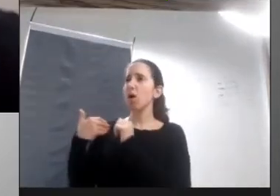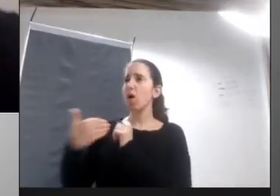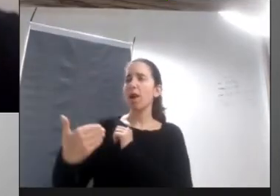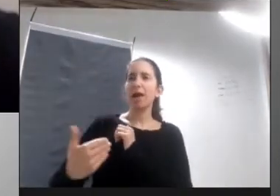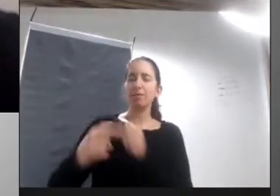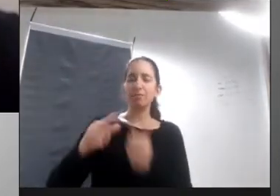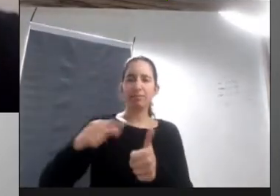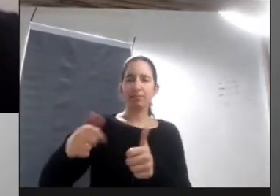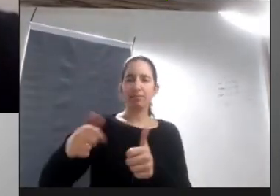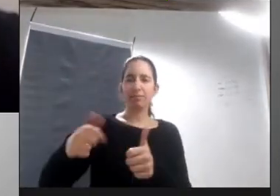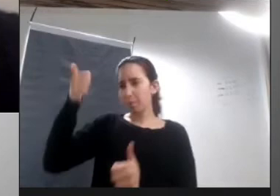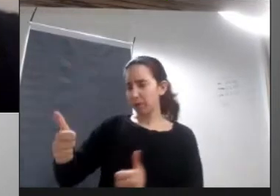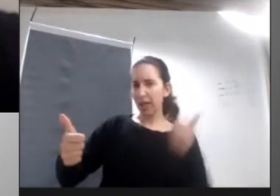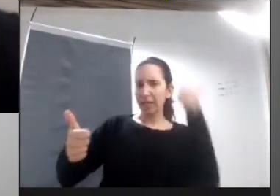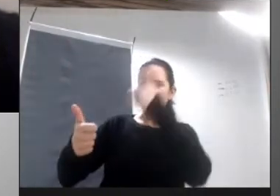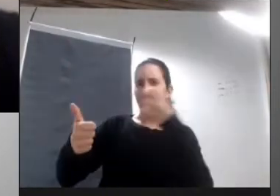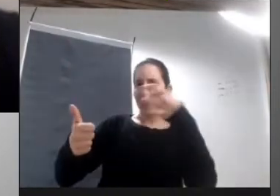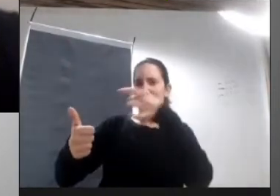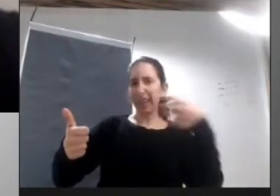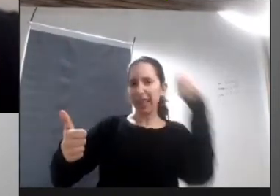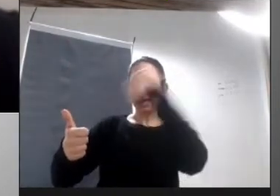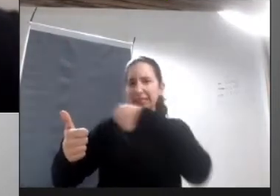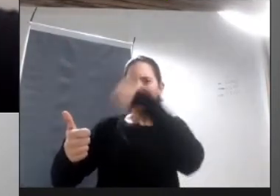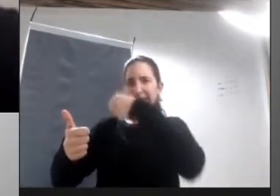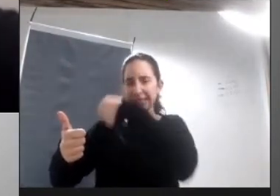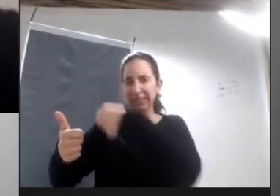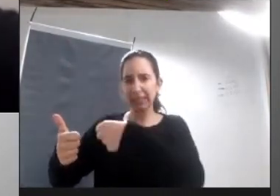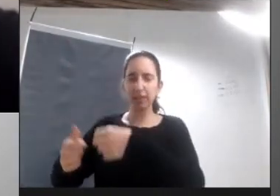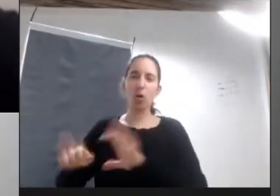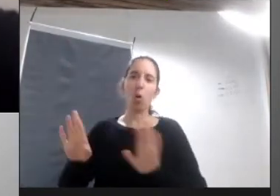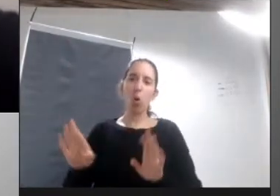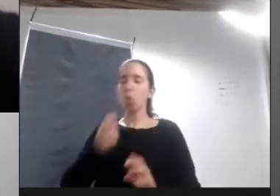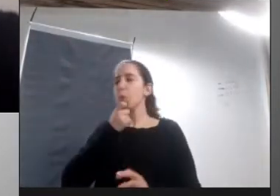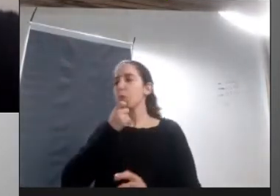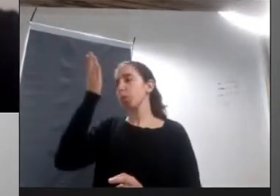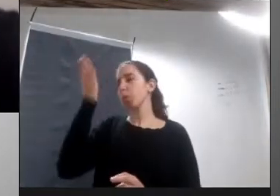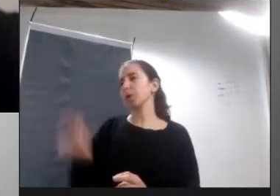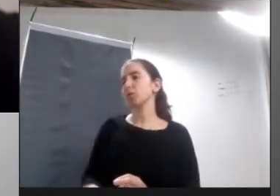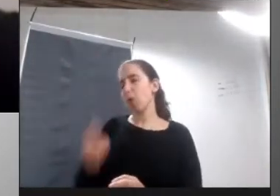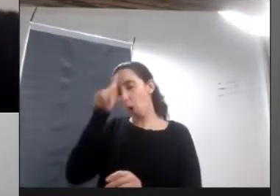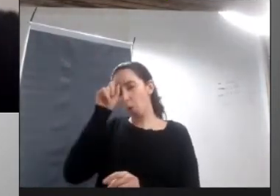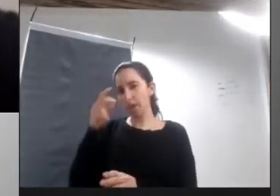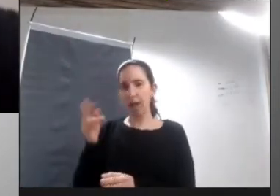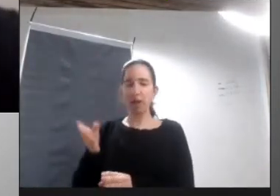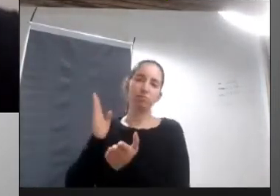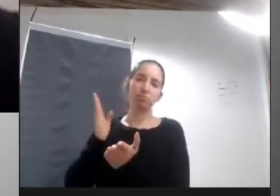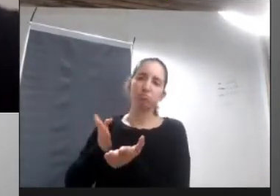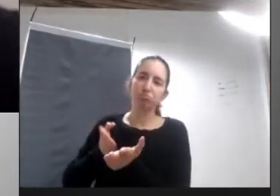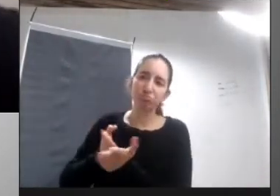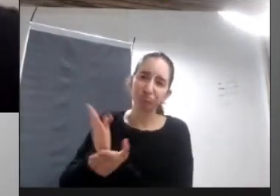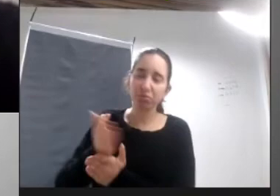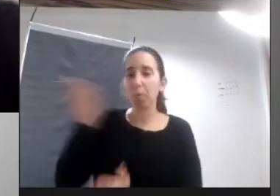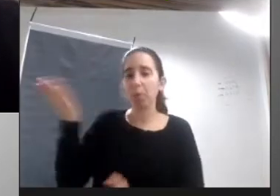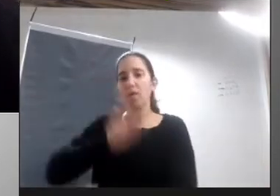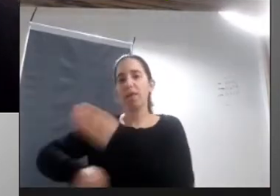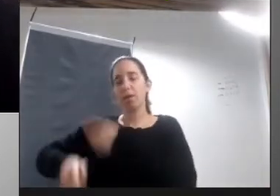estatus de personas que somos o pacientes crónicos o personas con discapacidad